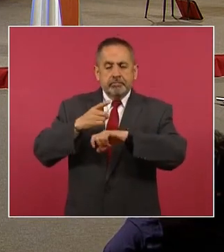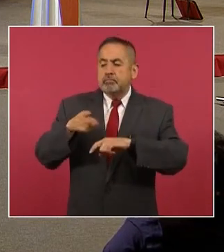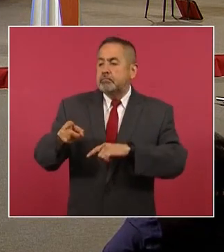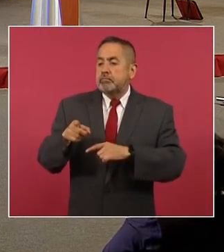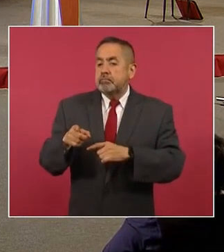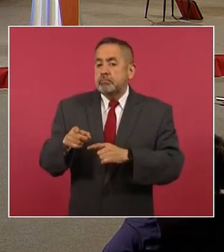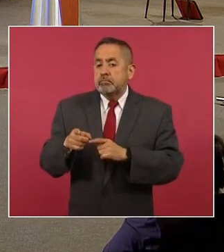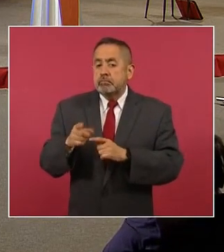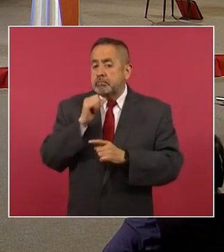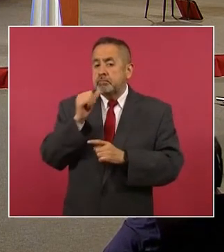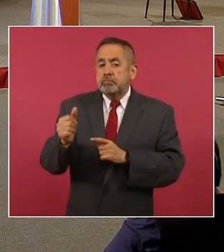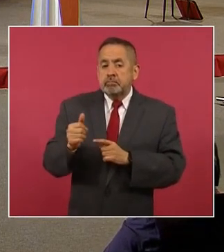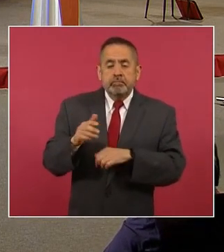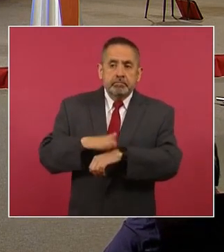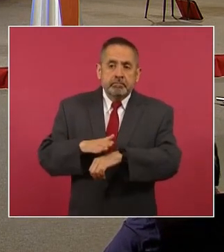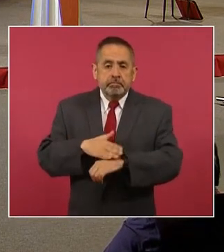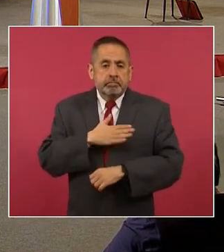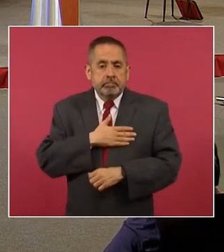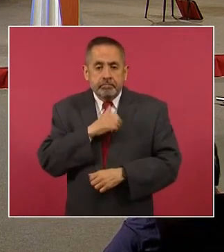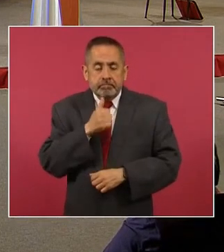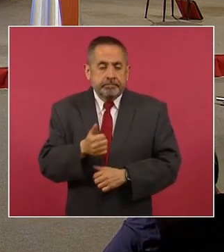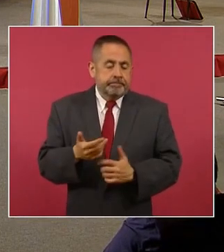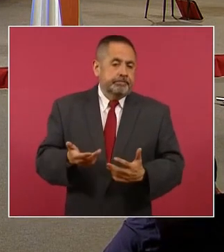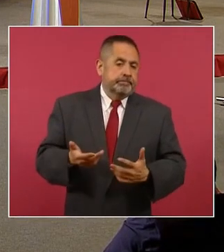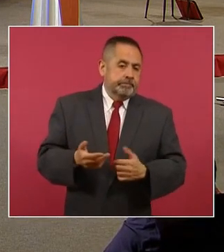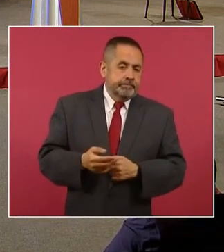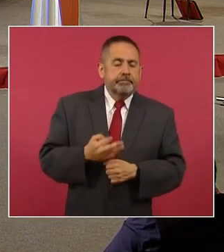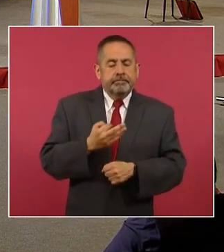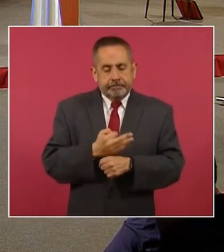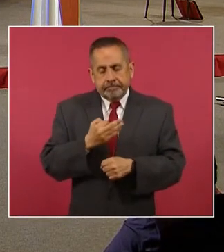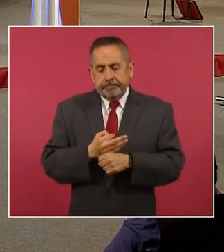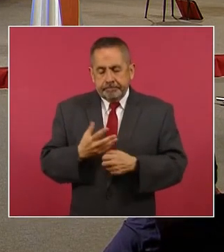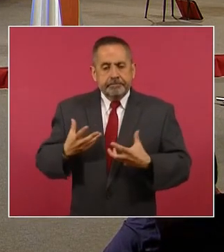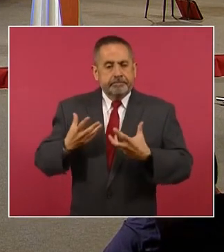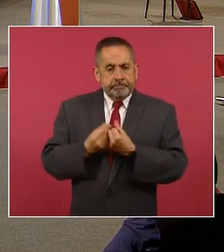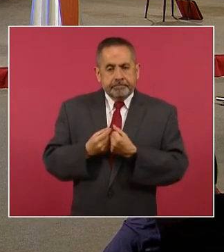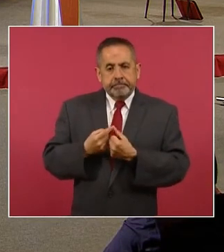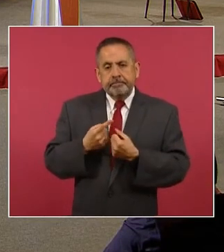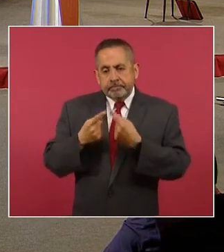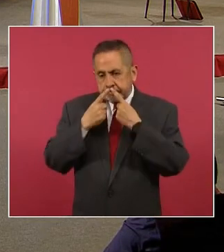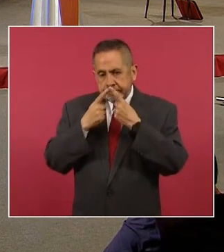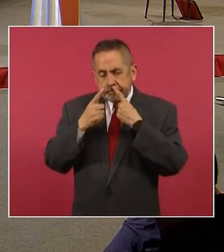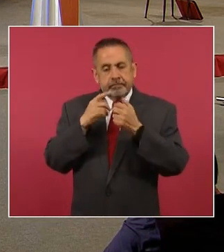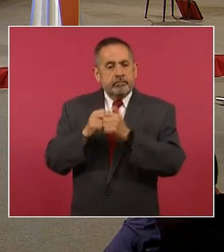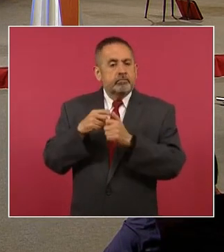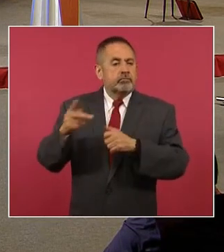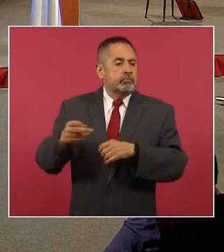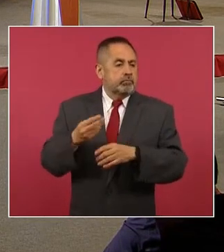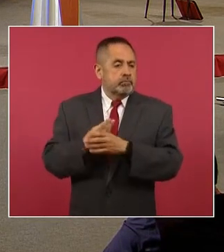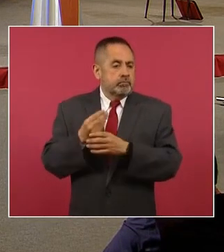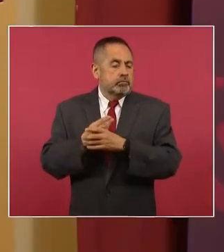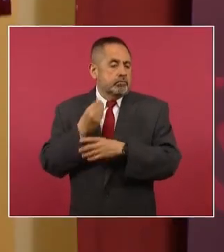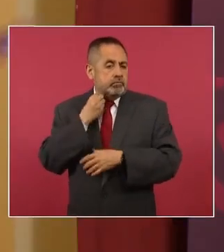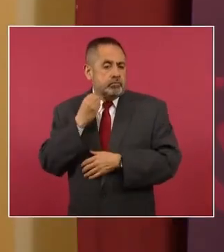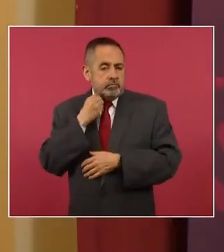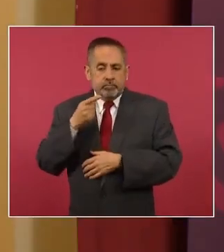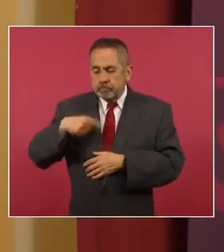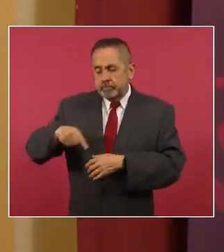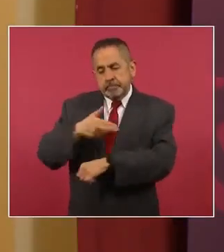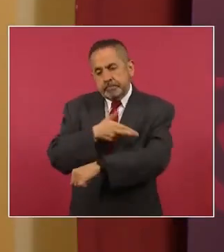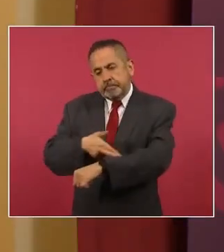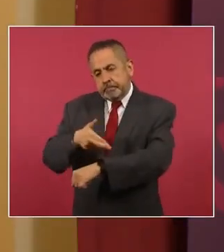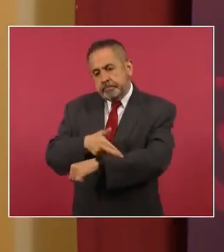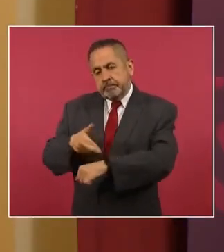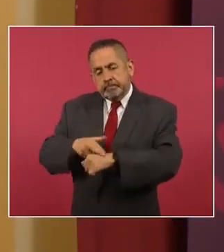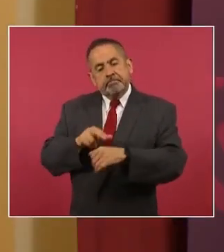tratando de, junto con sus abogados, de lograr esta medida cautelar por lo que